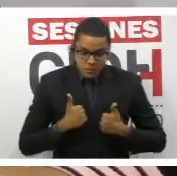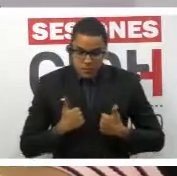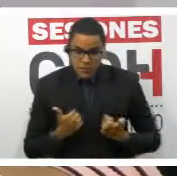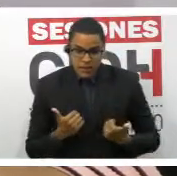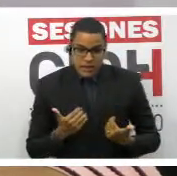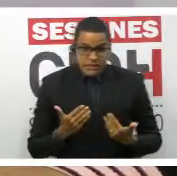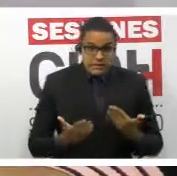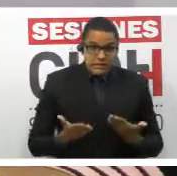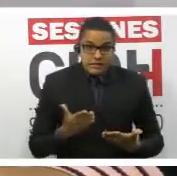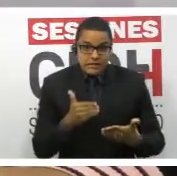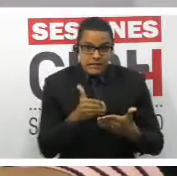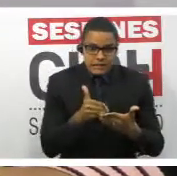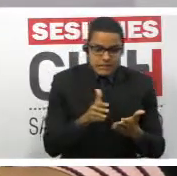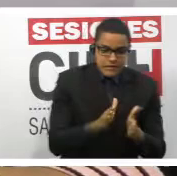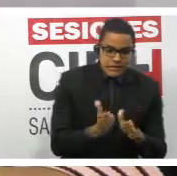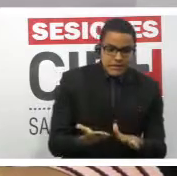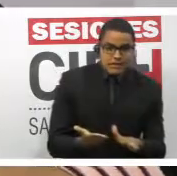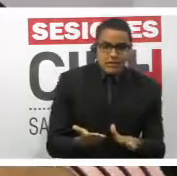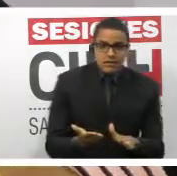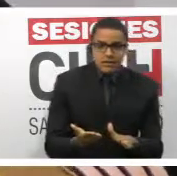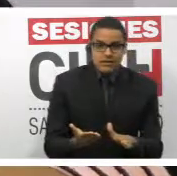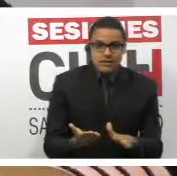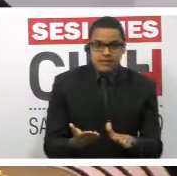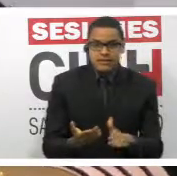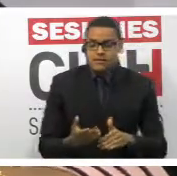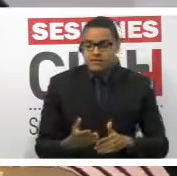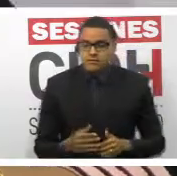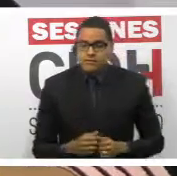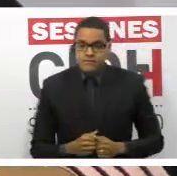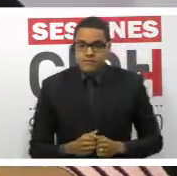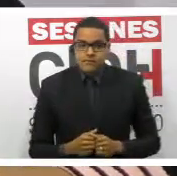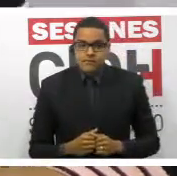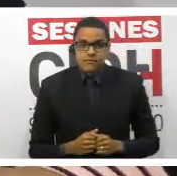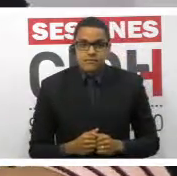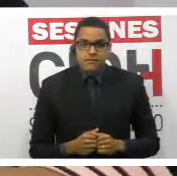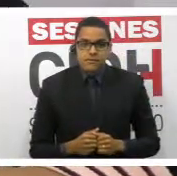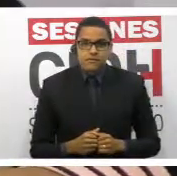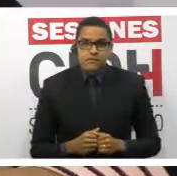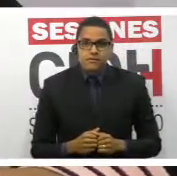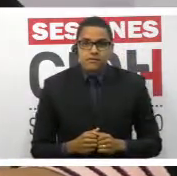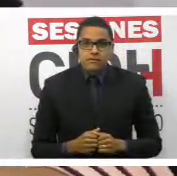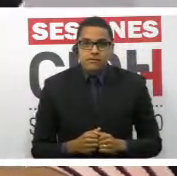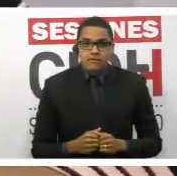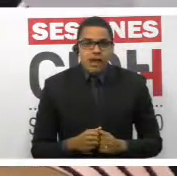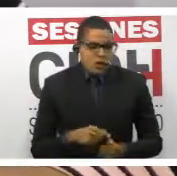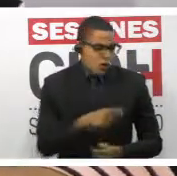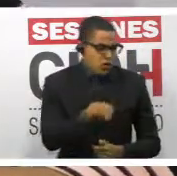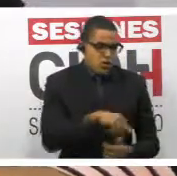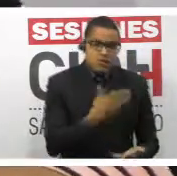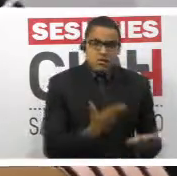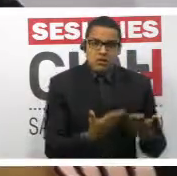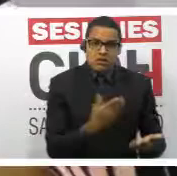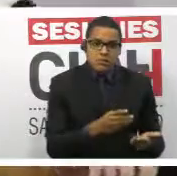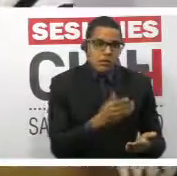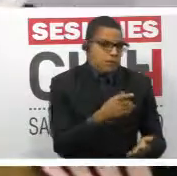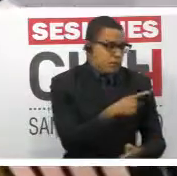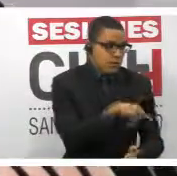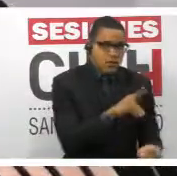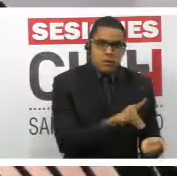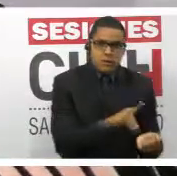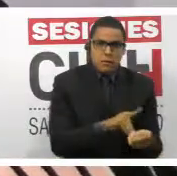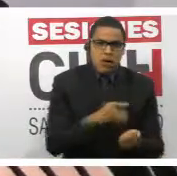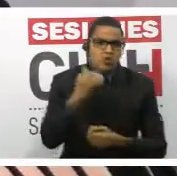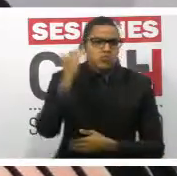legislaciones las reconocen pero que en la práctica también constituyen obstáculos